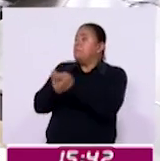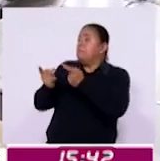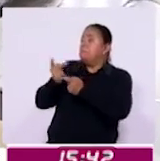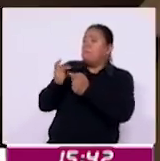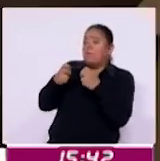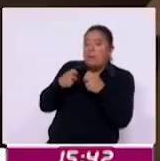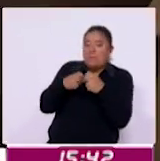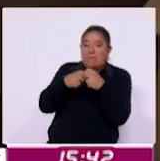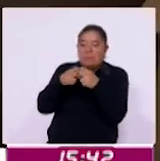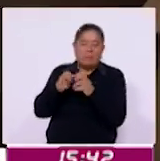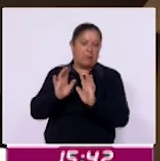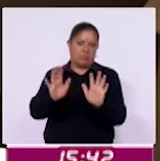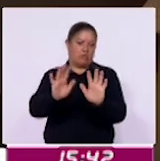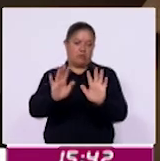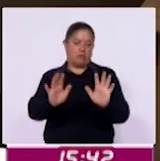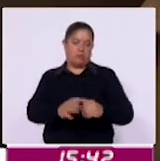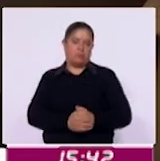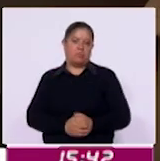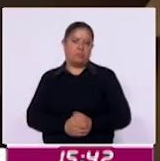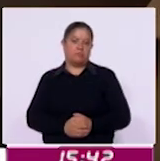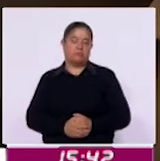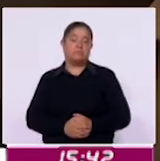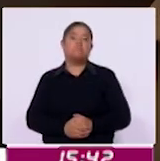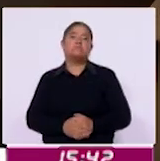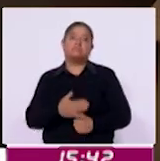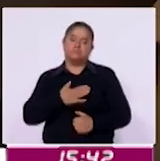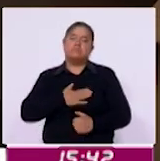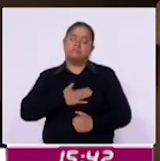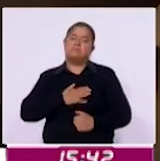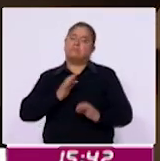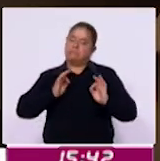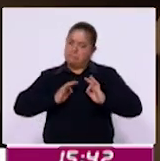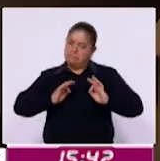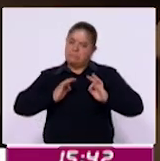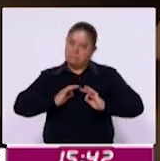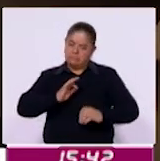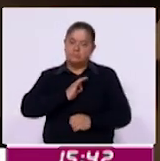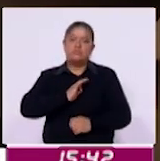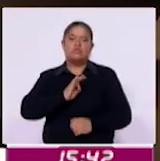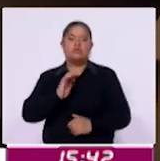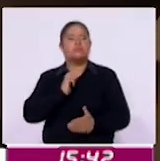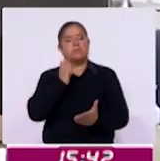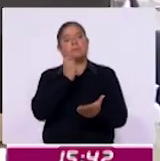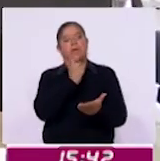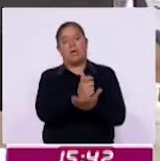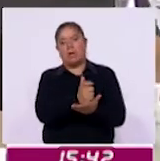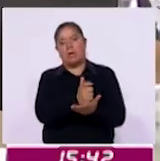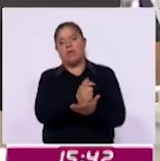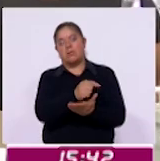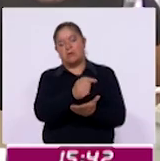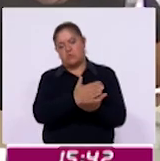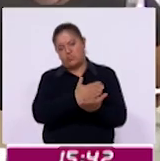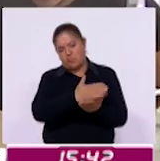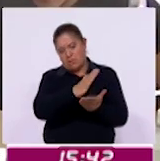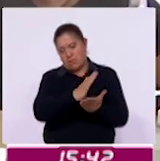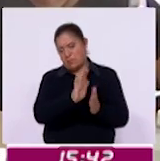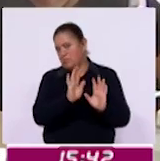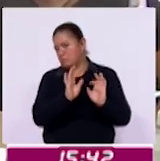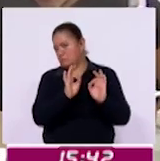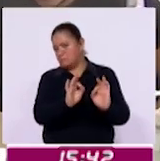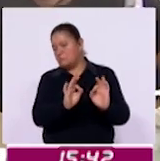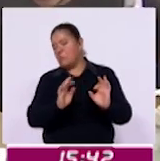estrés financiero y por el contrario, el que podamos tener la posibilidad de una salud